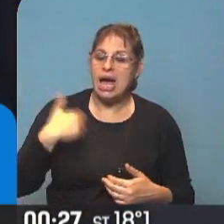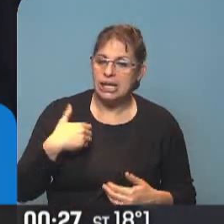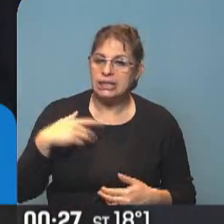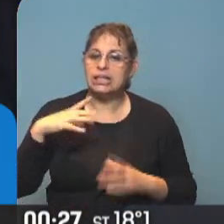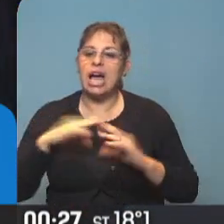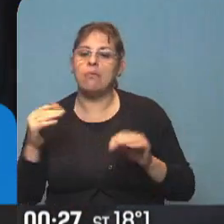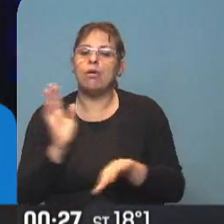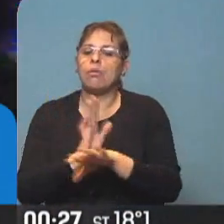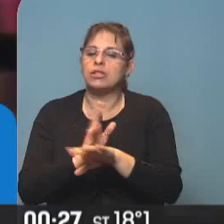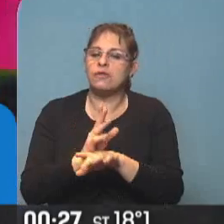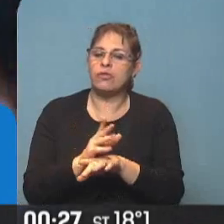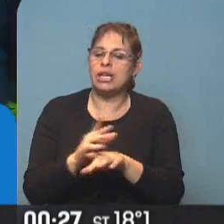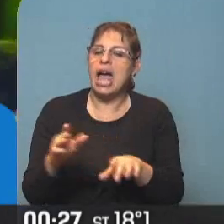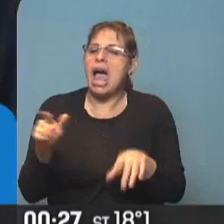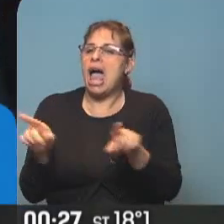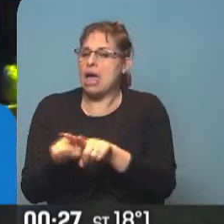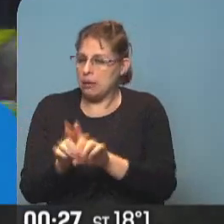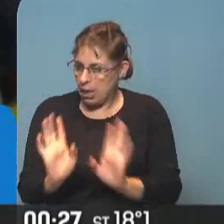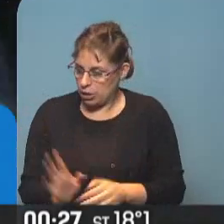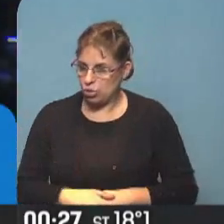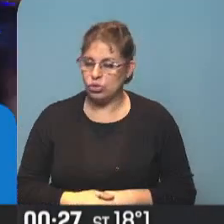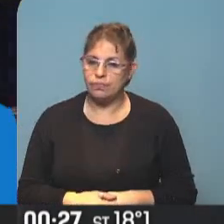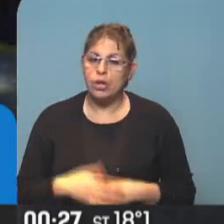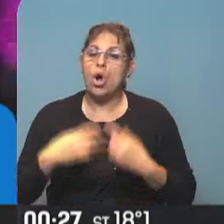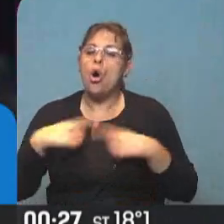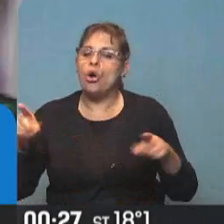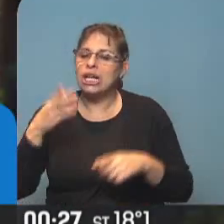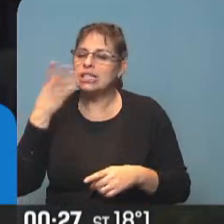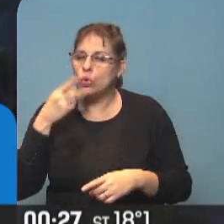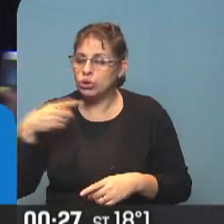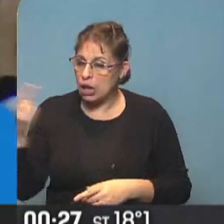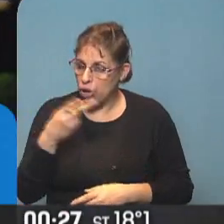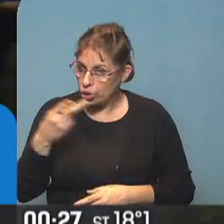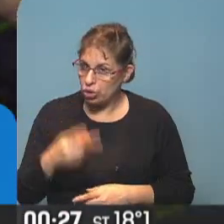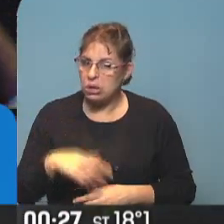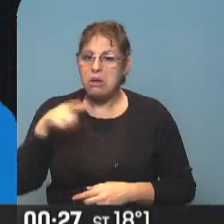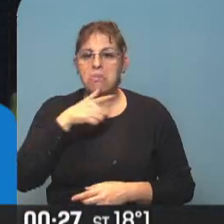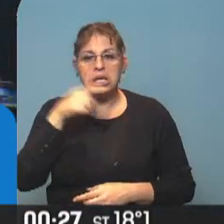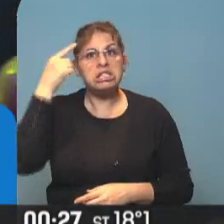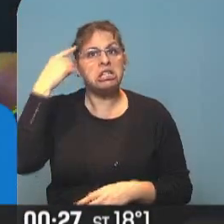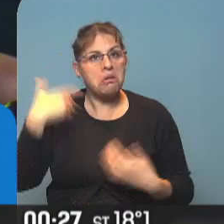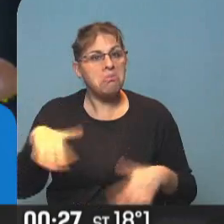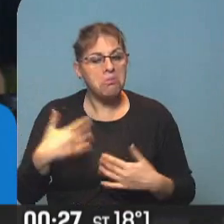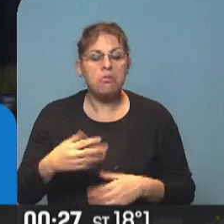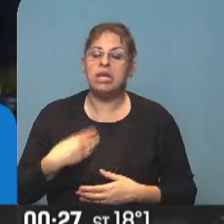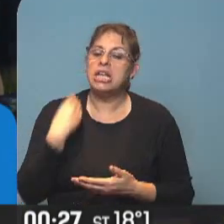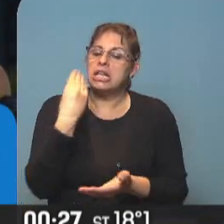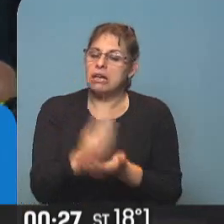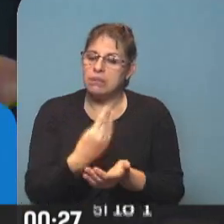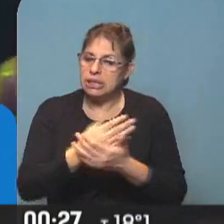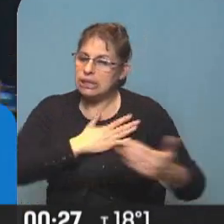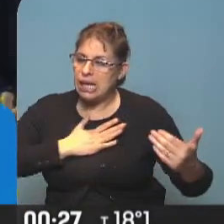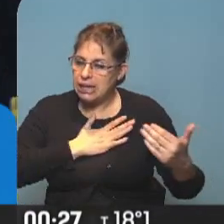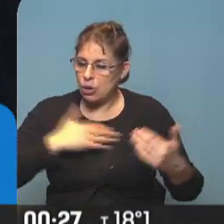Japón. Entonces nos gustaba, la orquesta de Ryota Kumatsu nos encanta y nos pareció una buena idea representar al